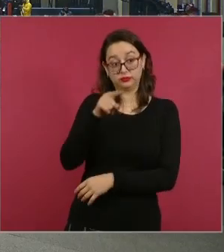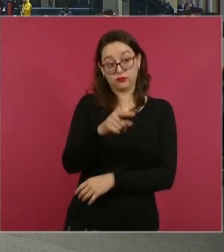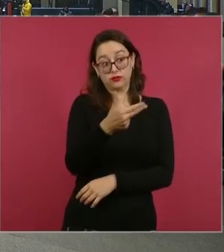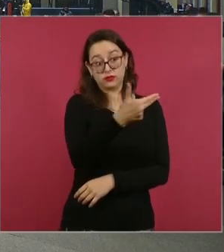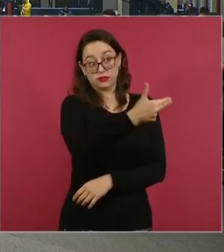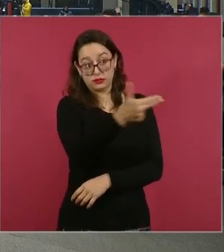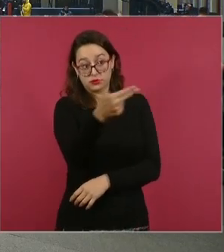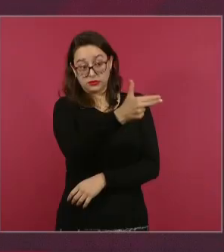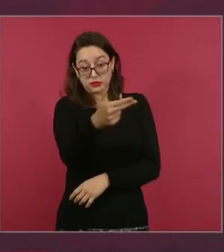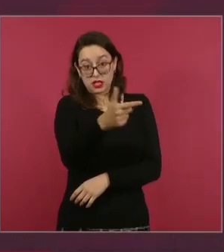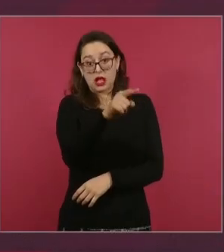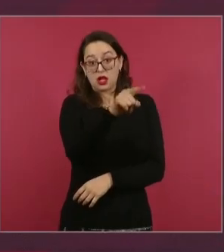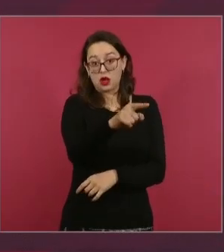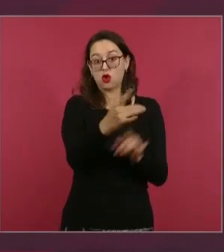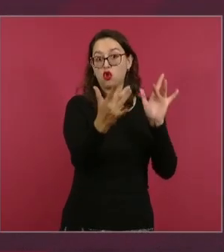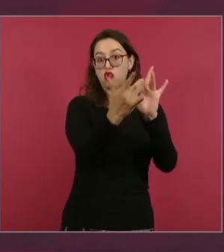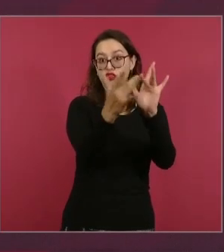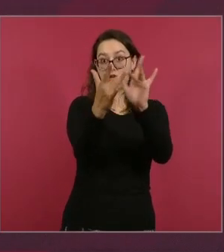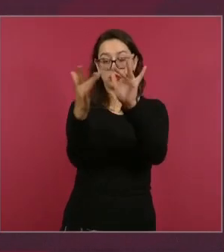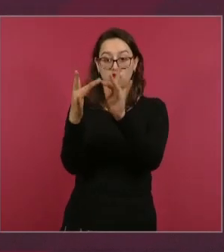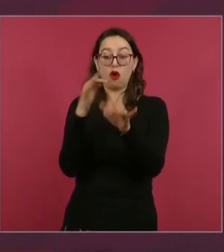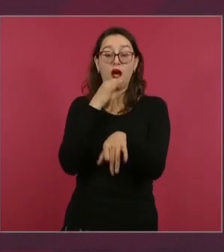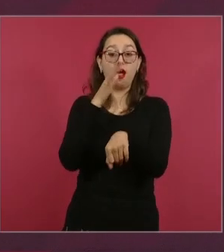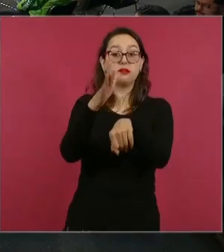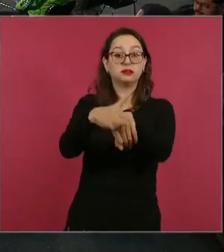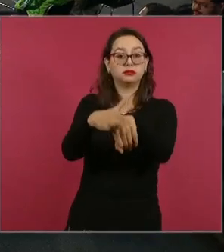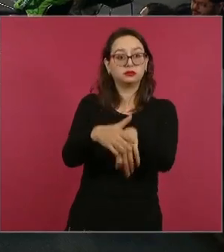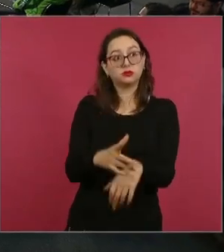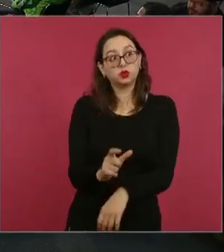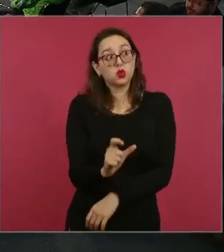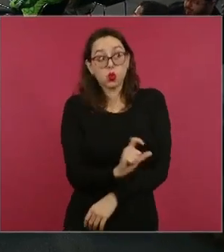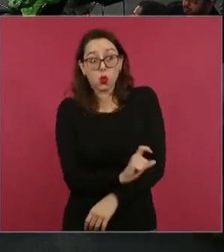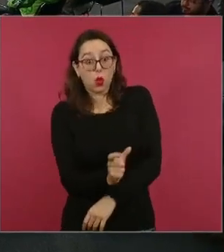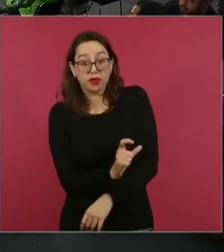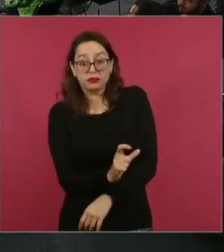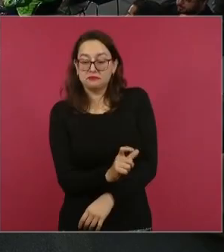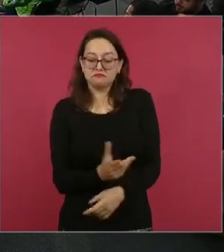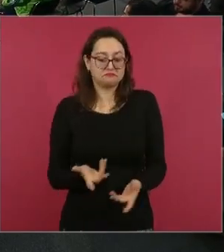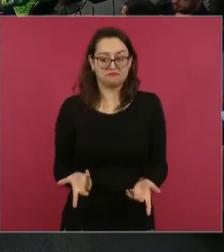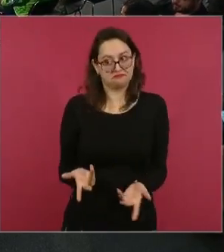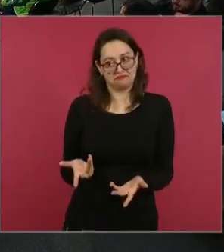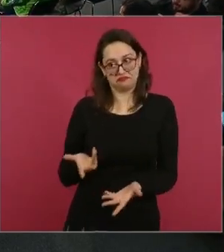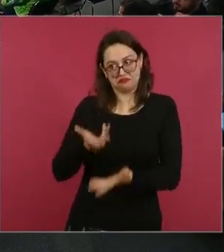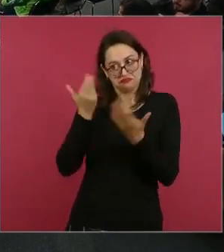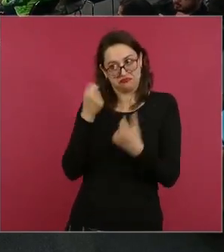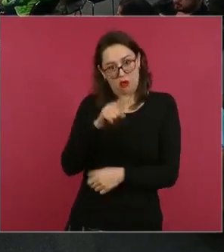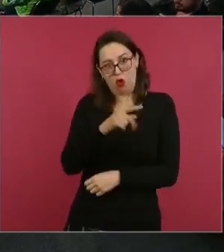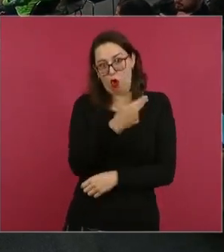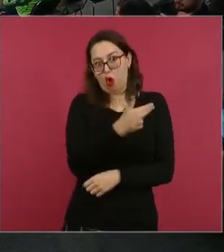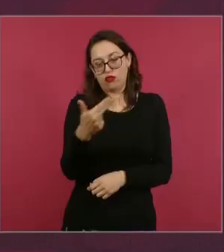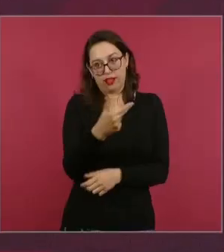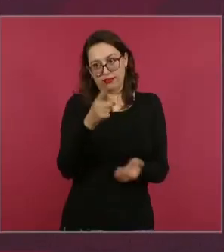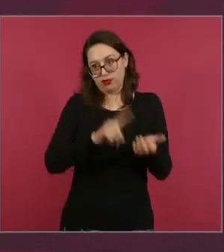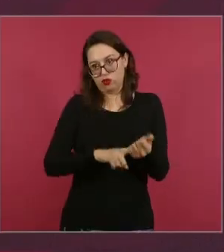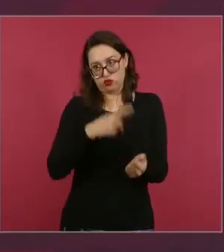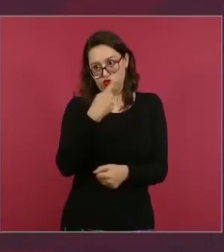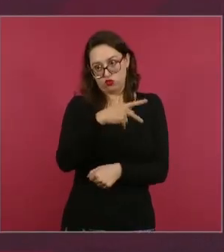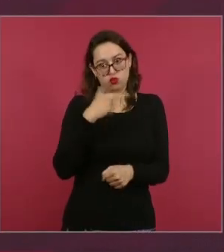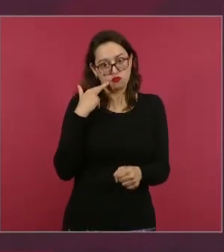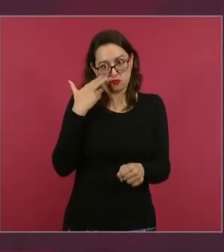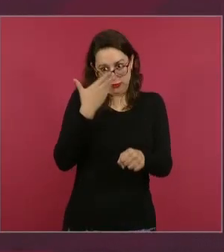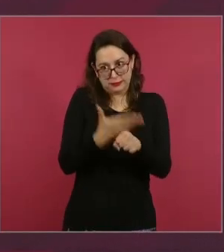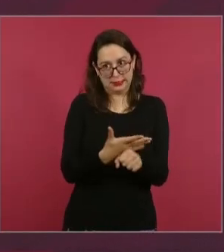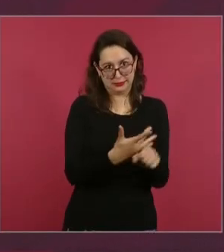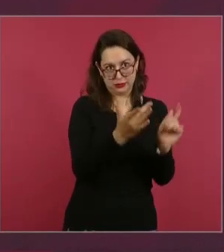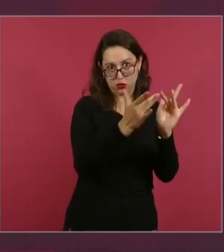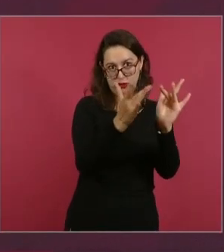van a informar se sabe más o menos para cuándo se informará no sabemos pero nosotros vamos a indagar ya para